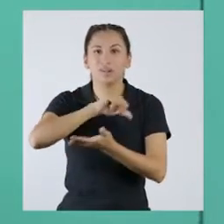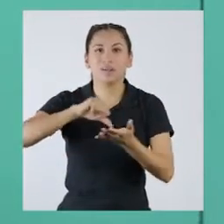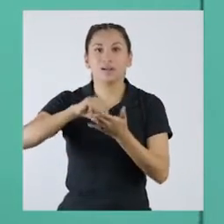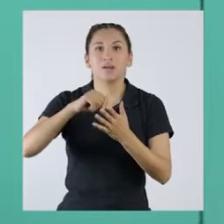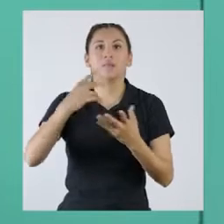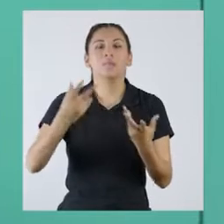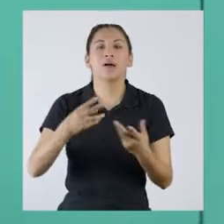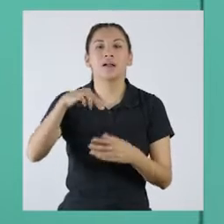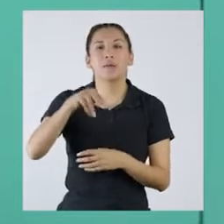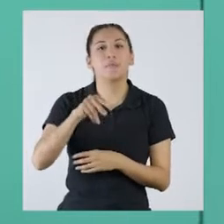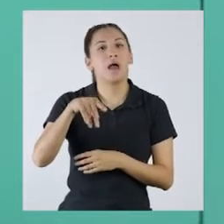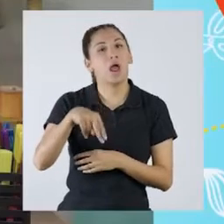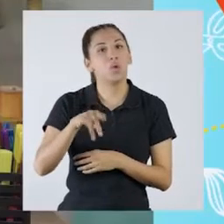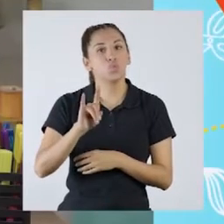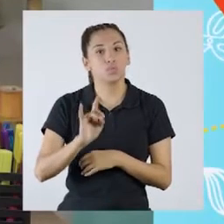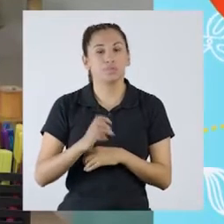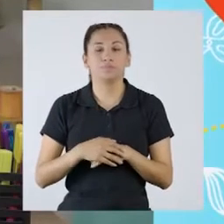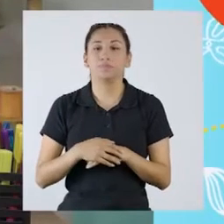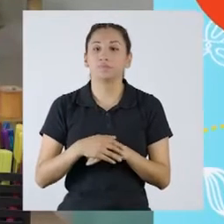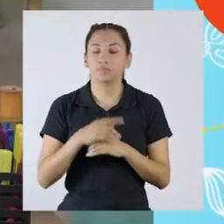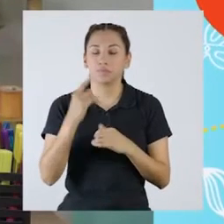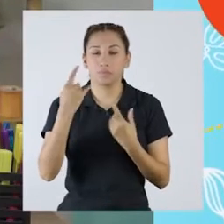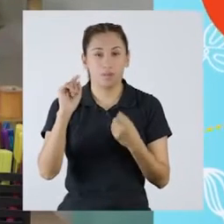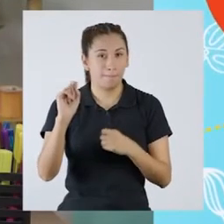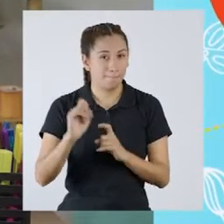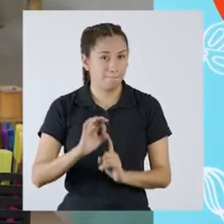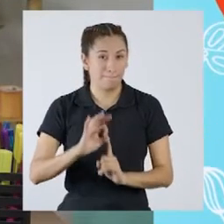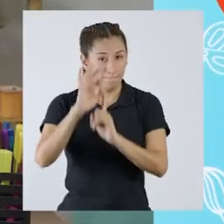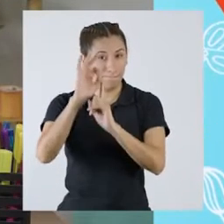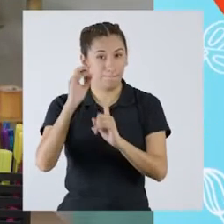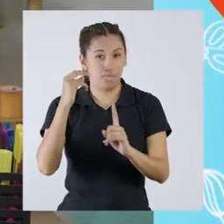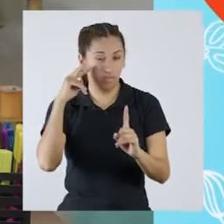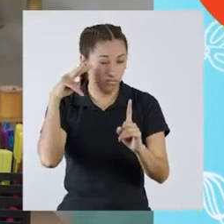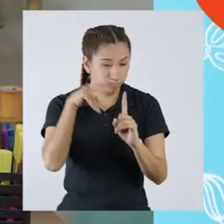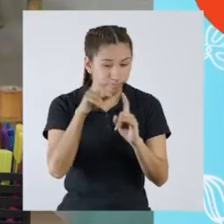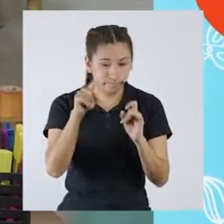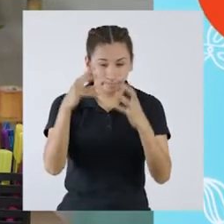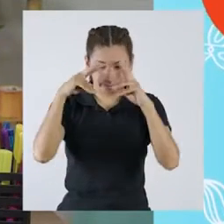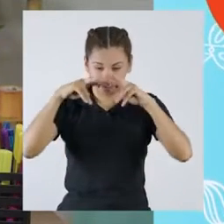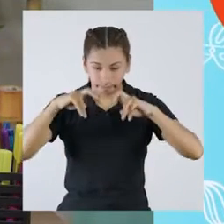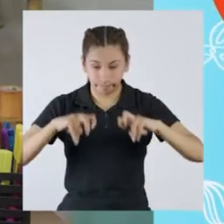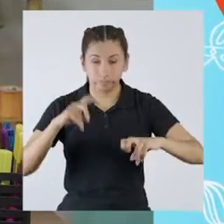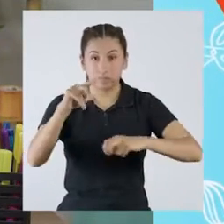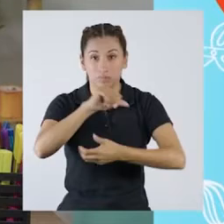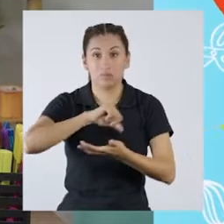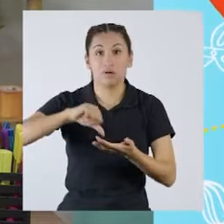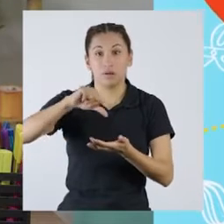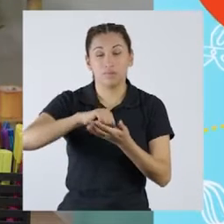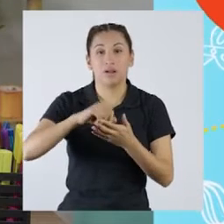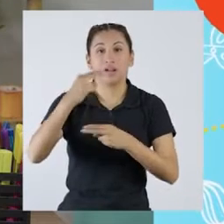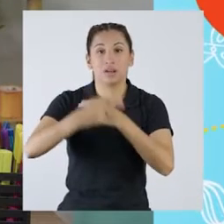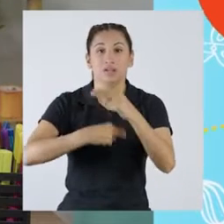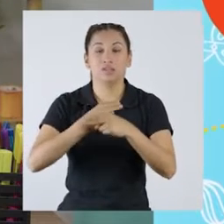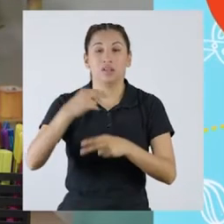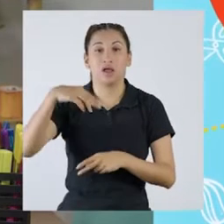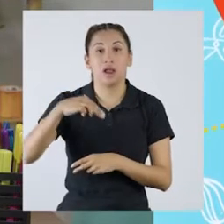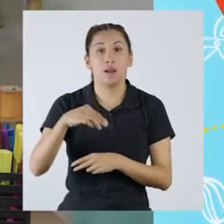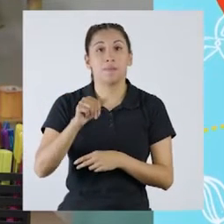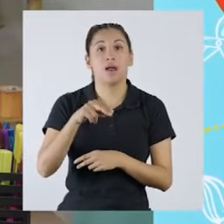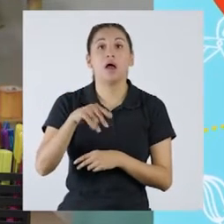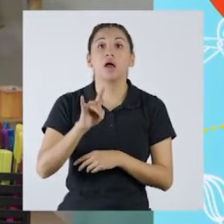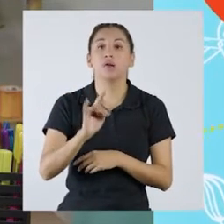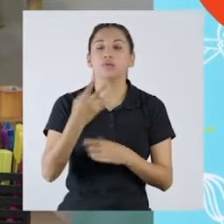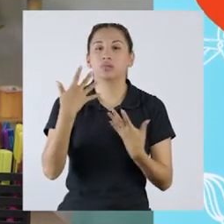Parque Nacional de Manu? El principal hallazgo de nuestra investigación en el Parque Nacional del Manu es que